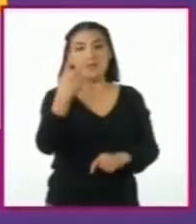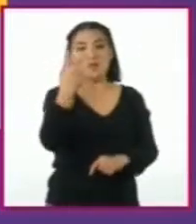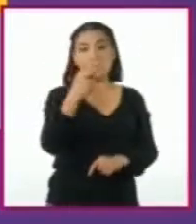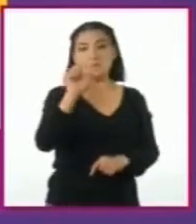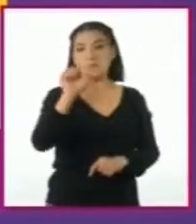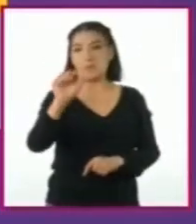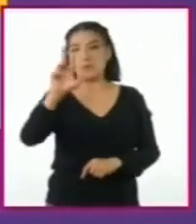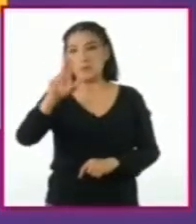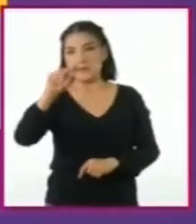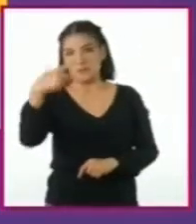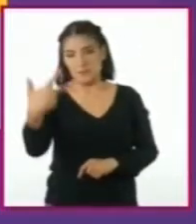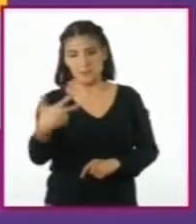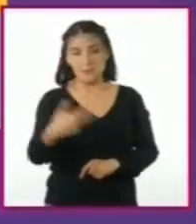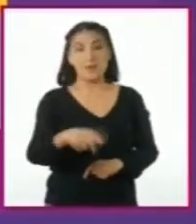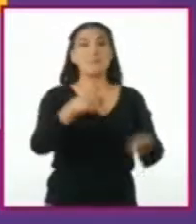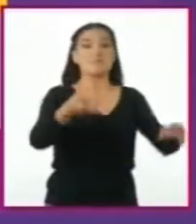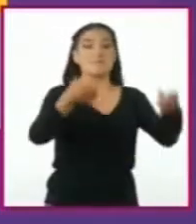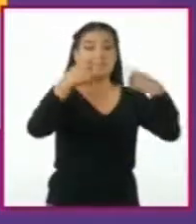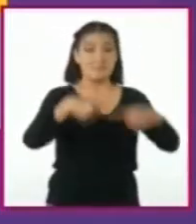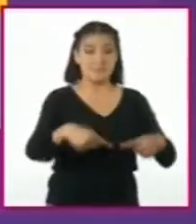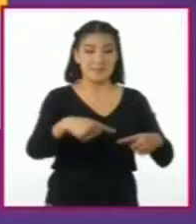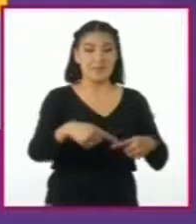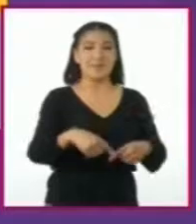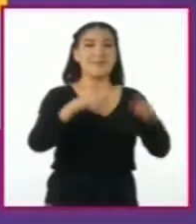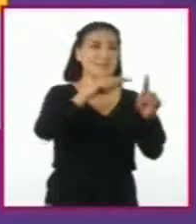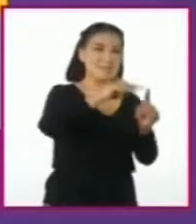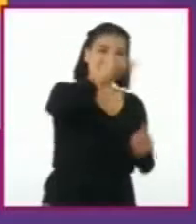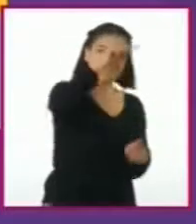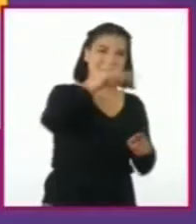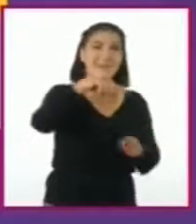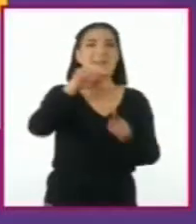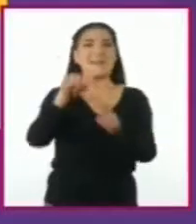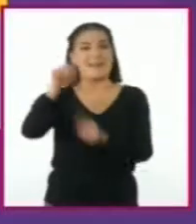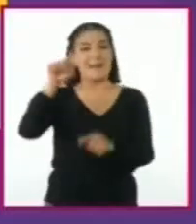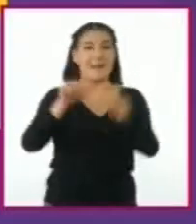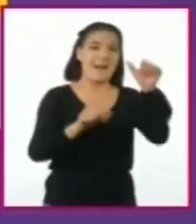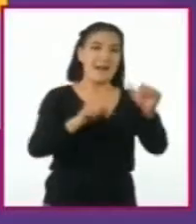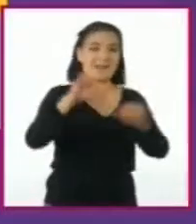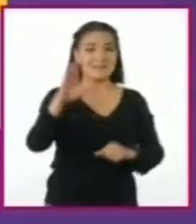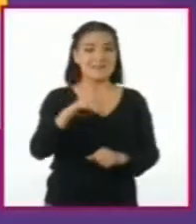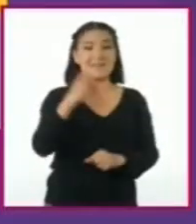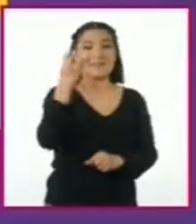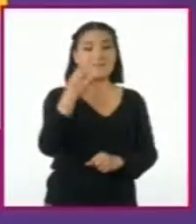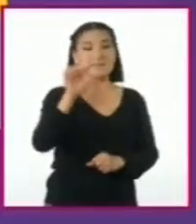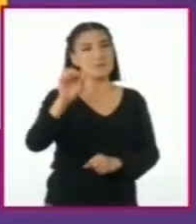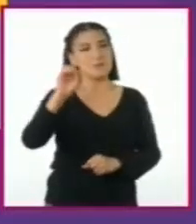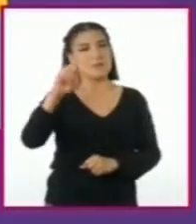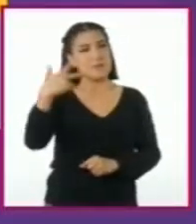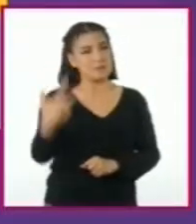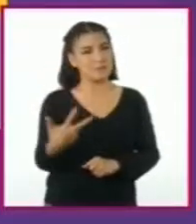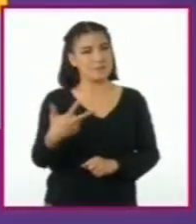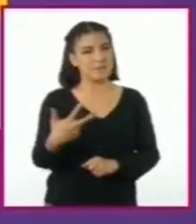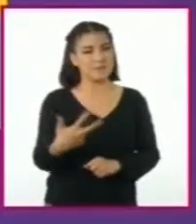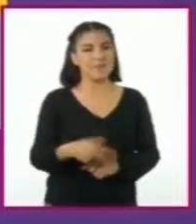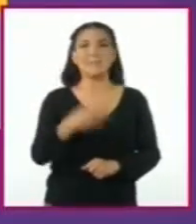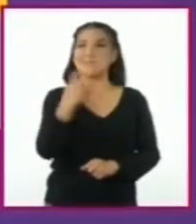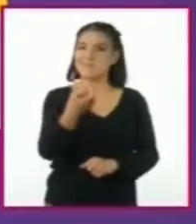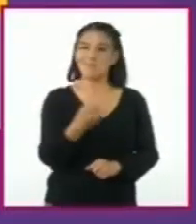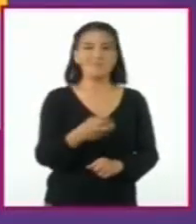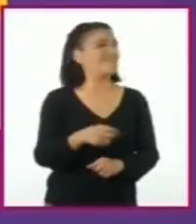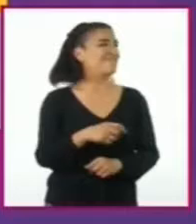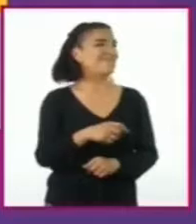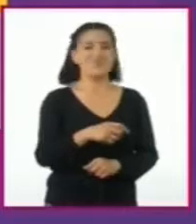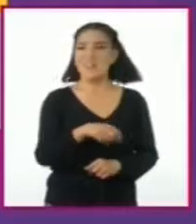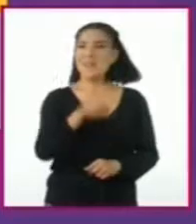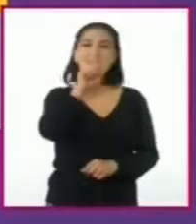2.88, mientras que la razón del ancho es de 3.08. Por lo tanto, estas dos